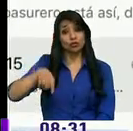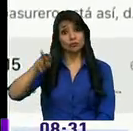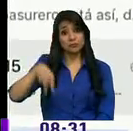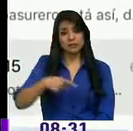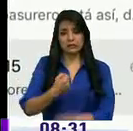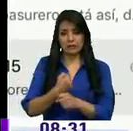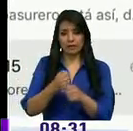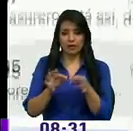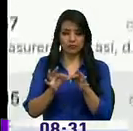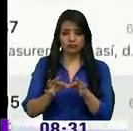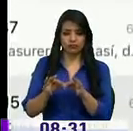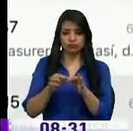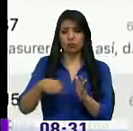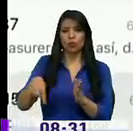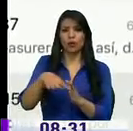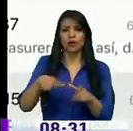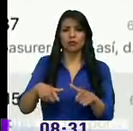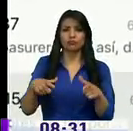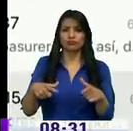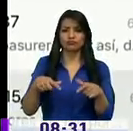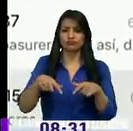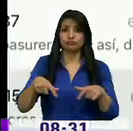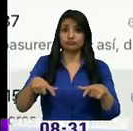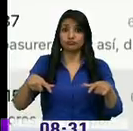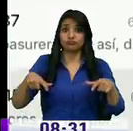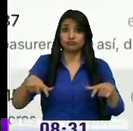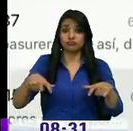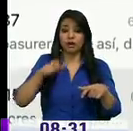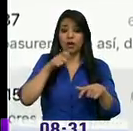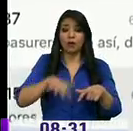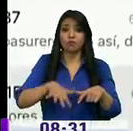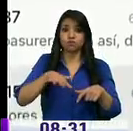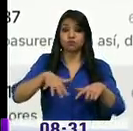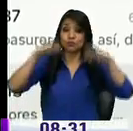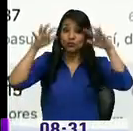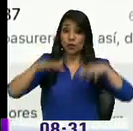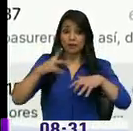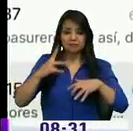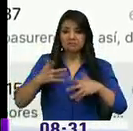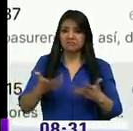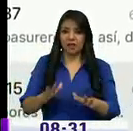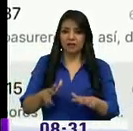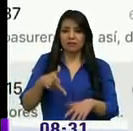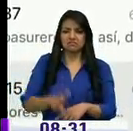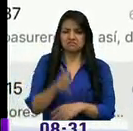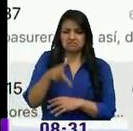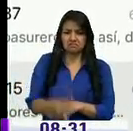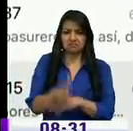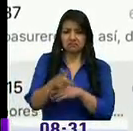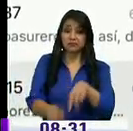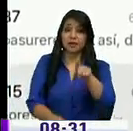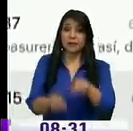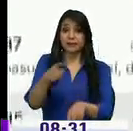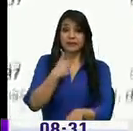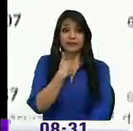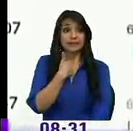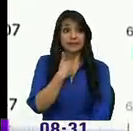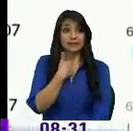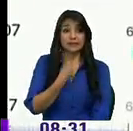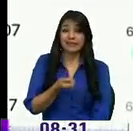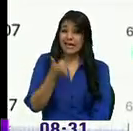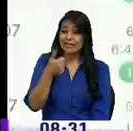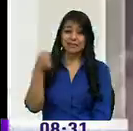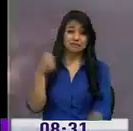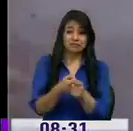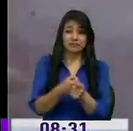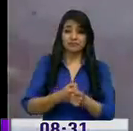en la avenida y dejó un gran hueco que se está haciendo más profundo, lleno de agua. Cuando llueve y no se ve, los carros caen y a veces se es esquivado